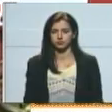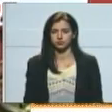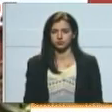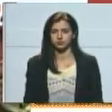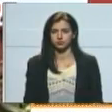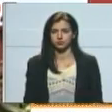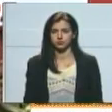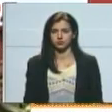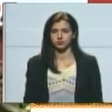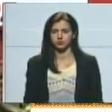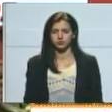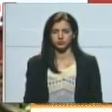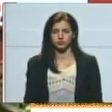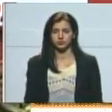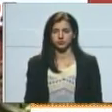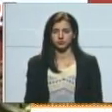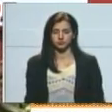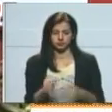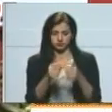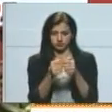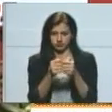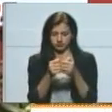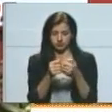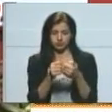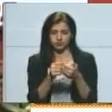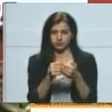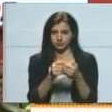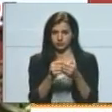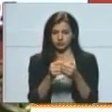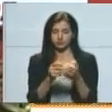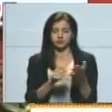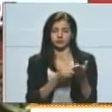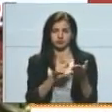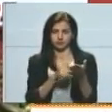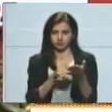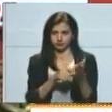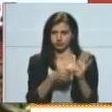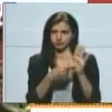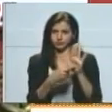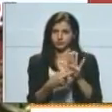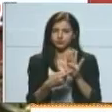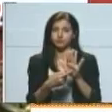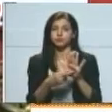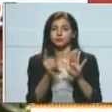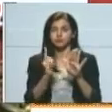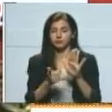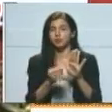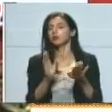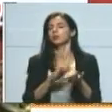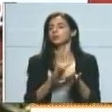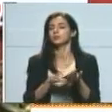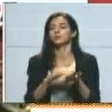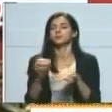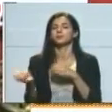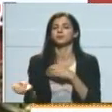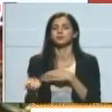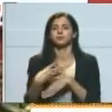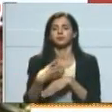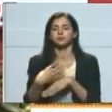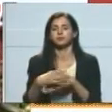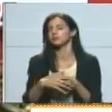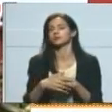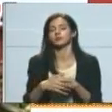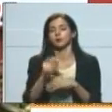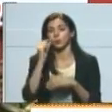¿Cómo funciona esto aquí? Ya lo voy a mostrar. Este no es esto. Tengo que mostrarlo porque nos los pasa el